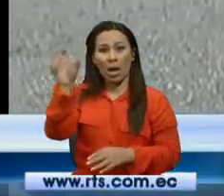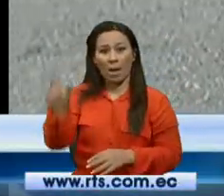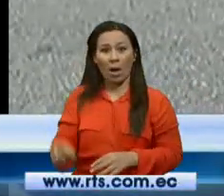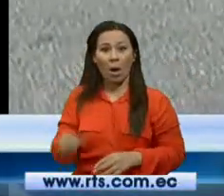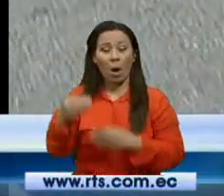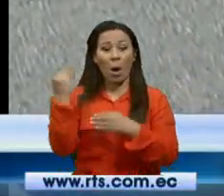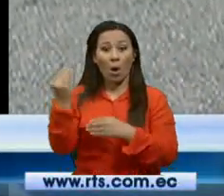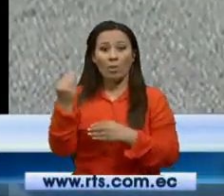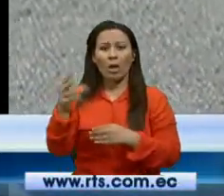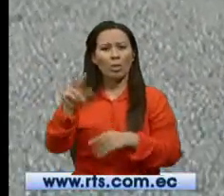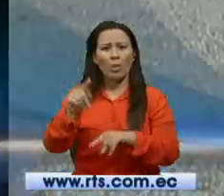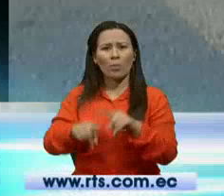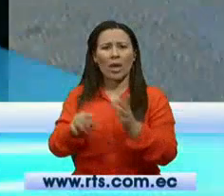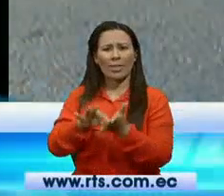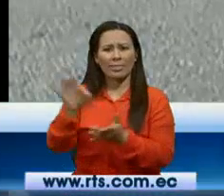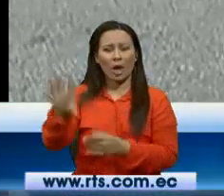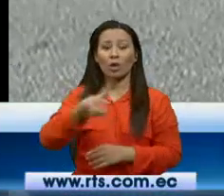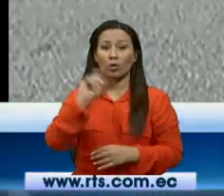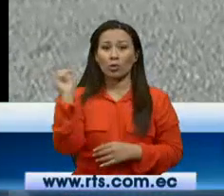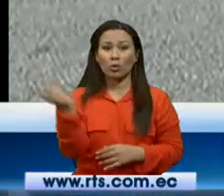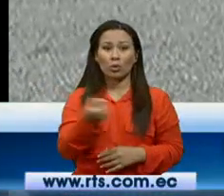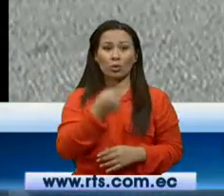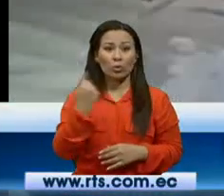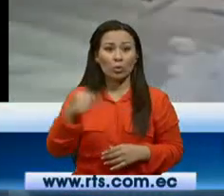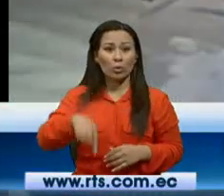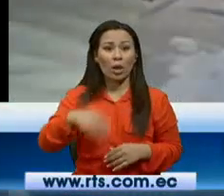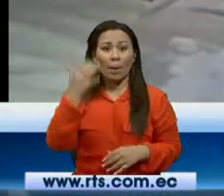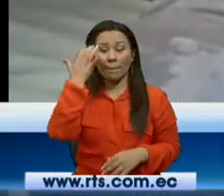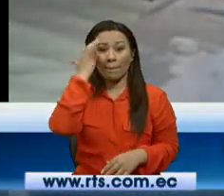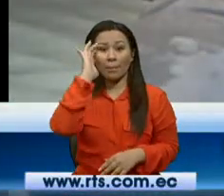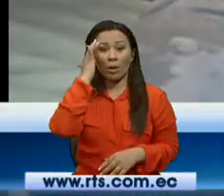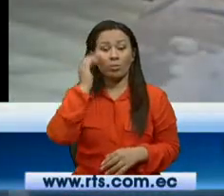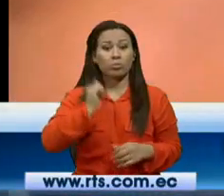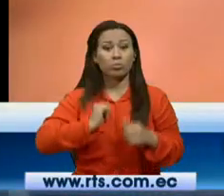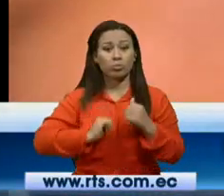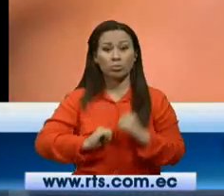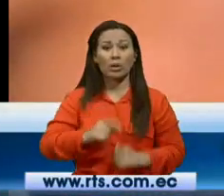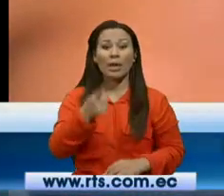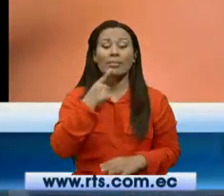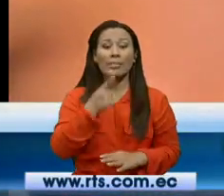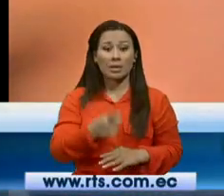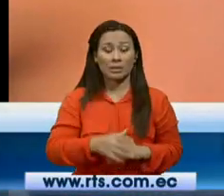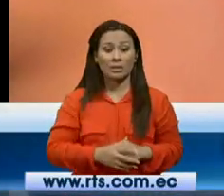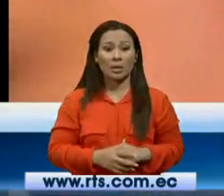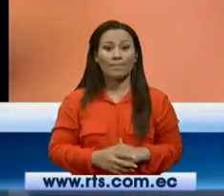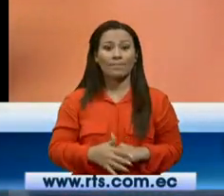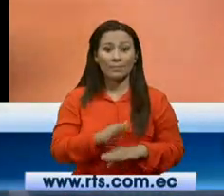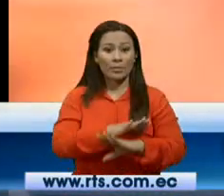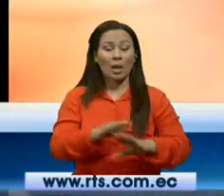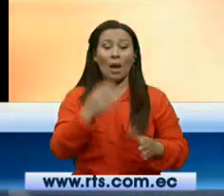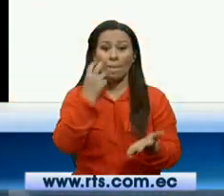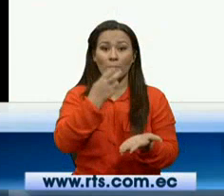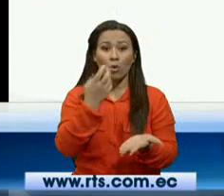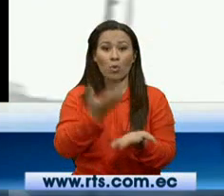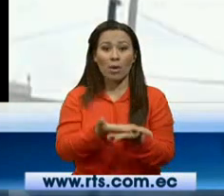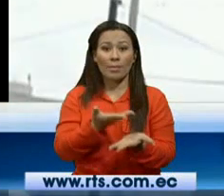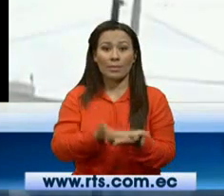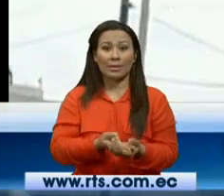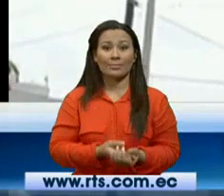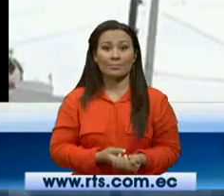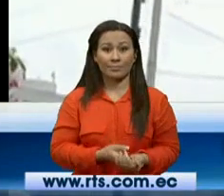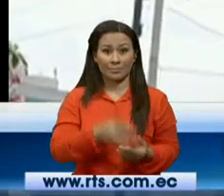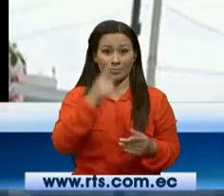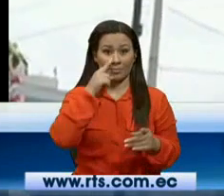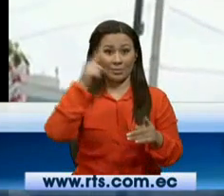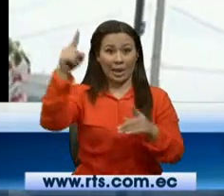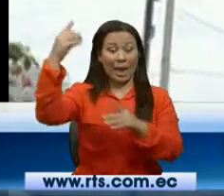no se debe quedar así. Todos aquí estamos muy, muy contentos. Y asegura que habrían pruebas del ataque. Ahí está la